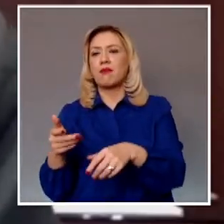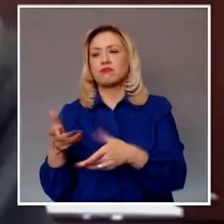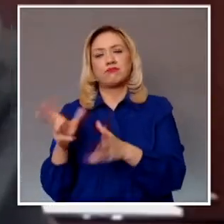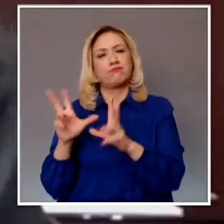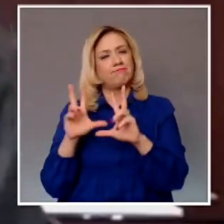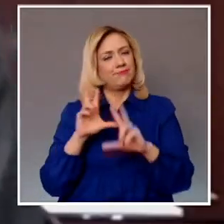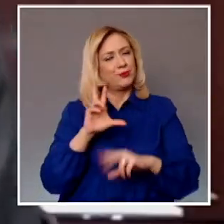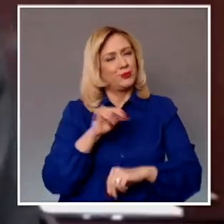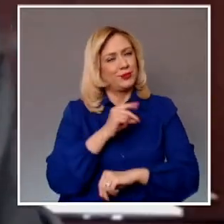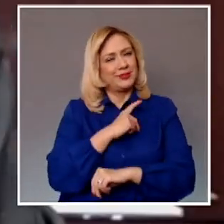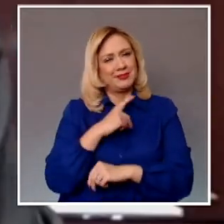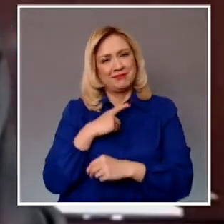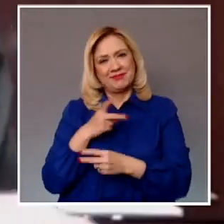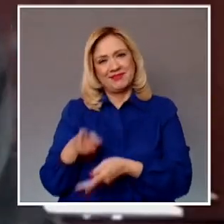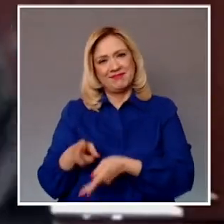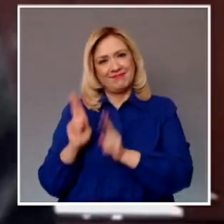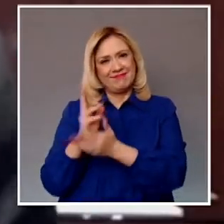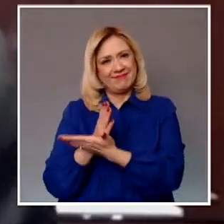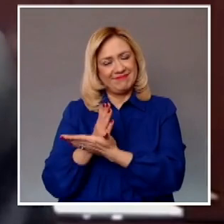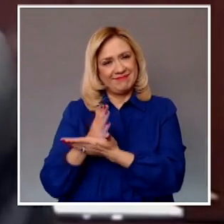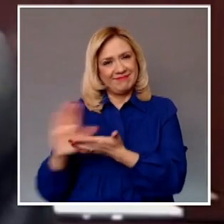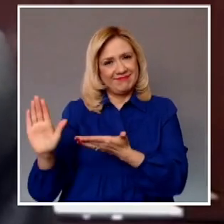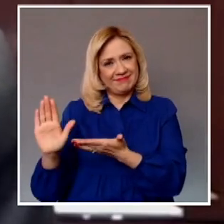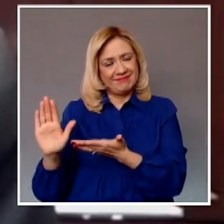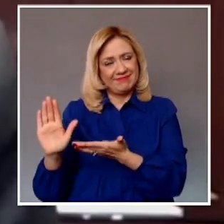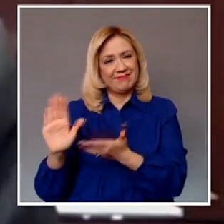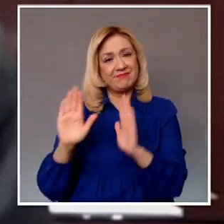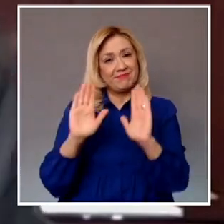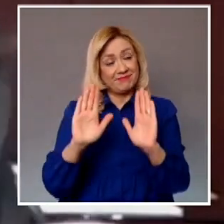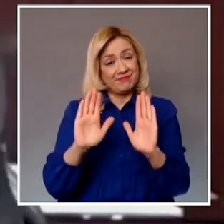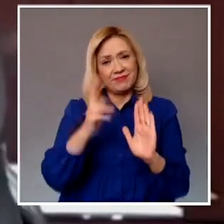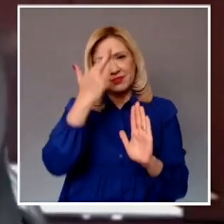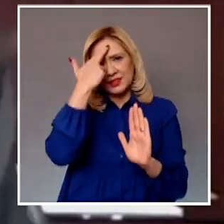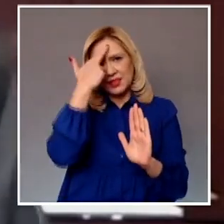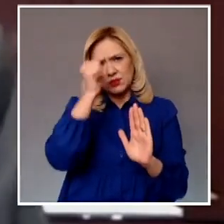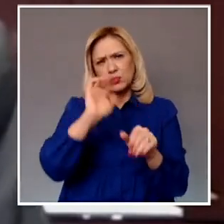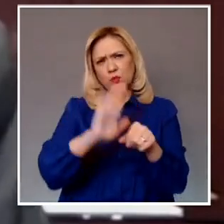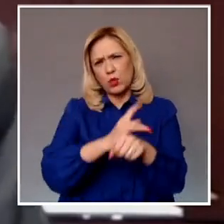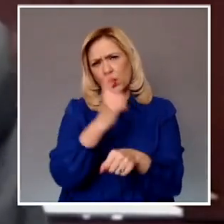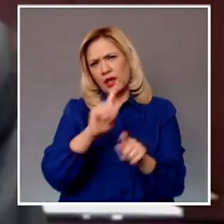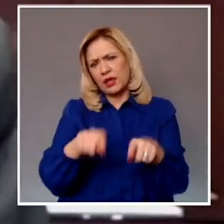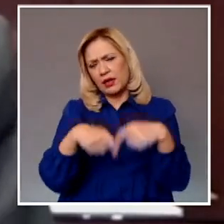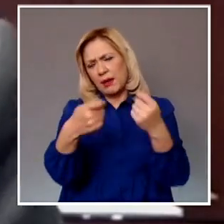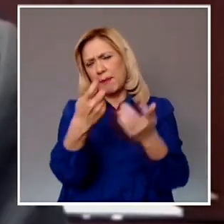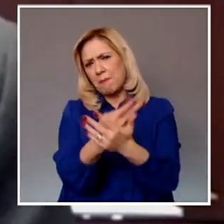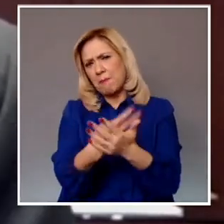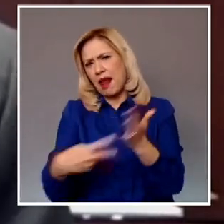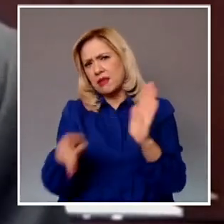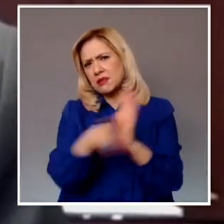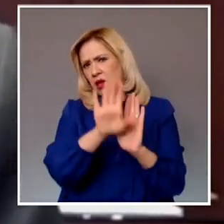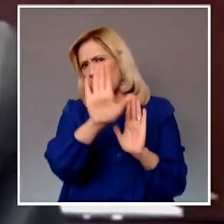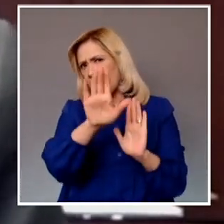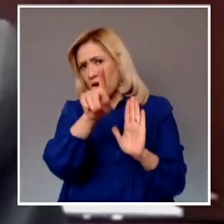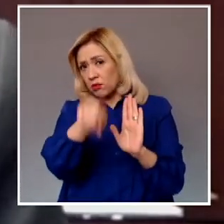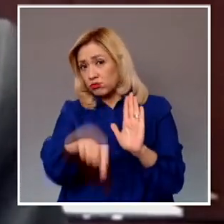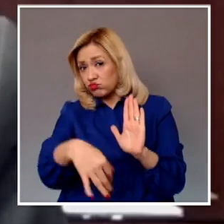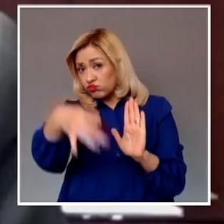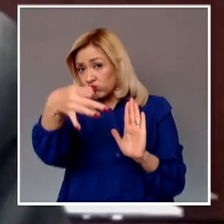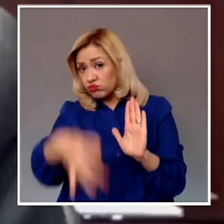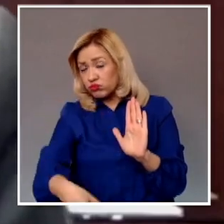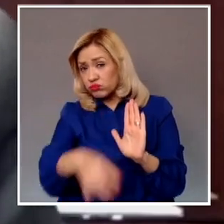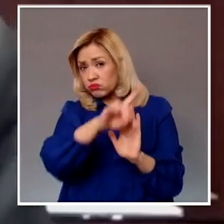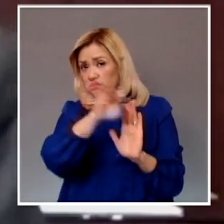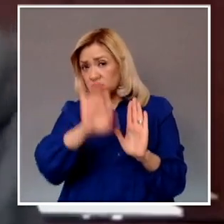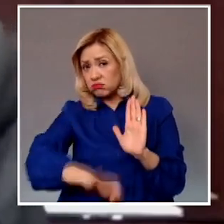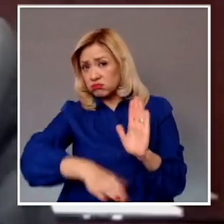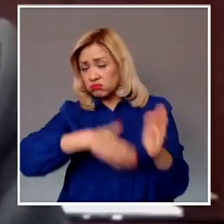Es necesario que se razone y motive el otorgamiento de plazas, de modo que no exista duda alguna de que los nombramientos se den en